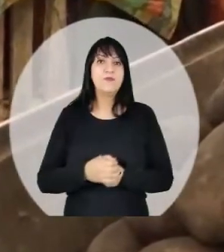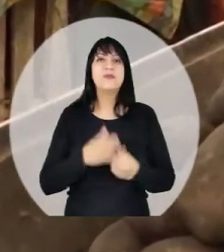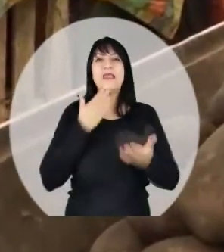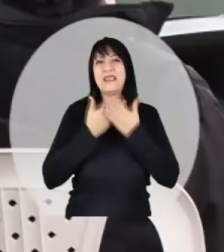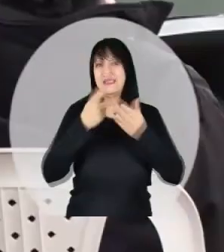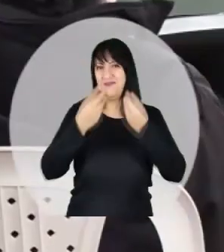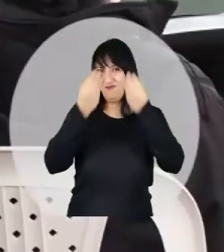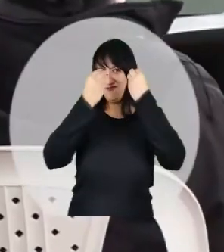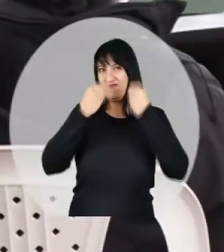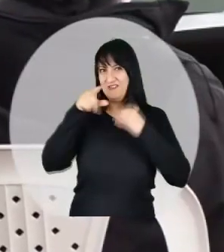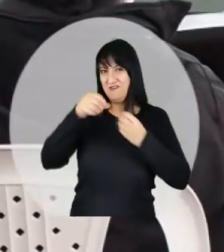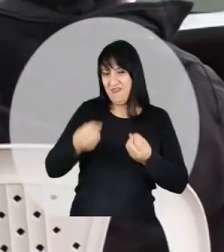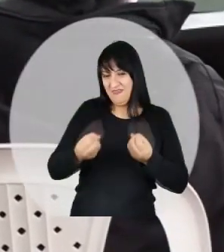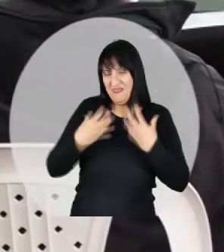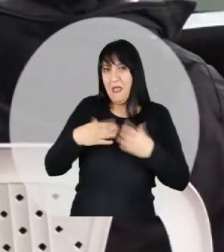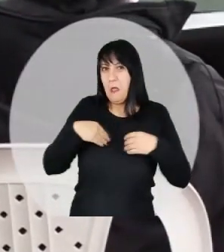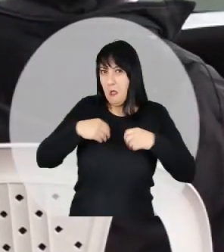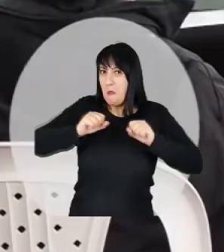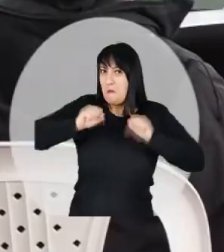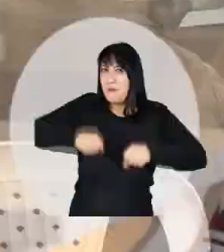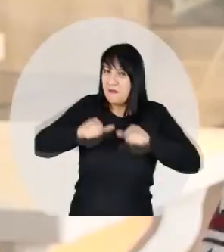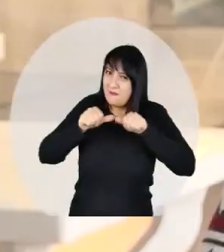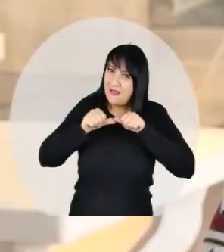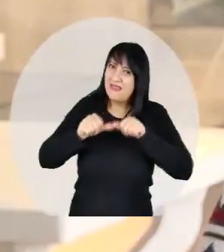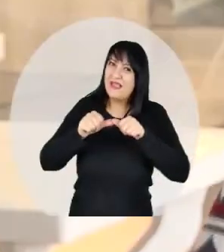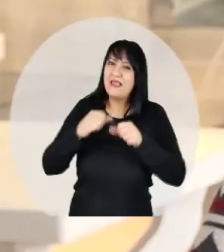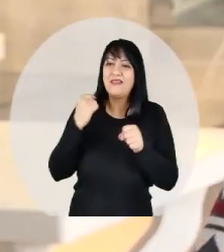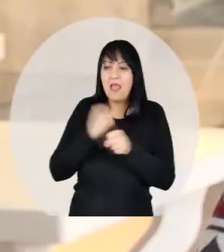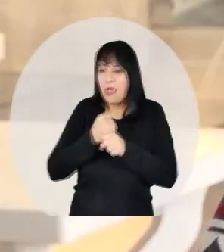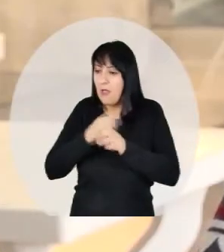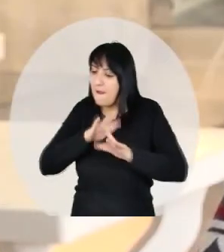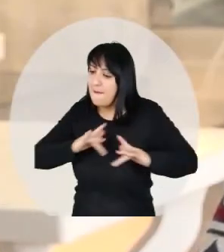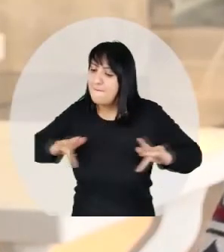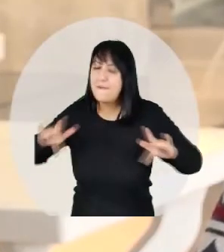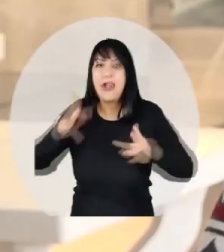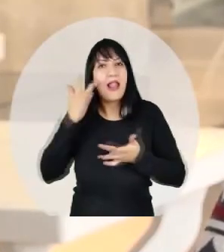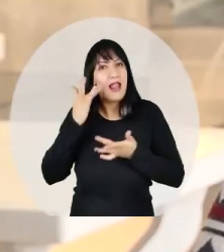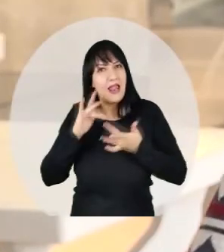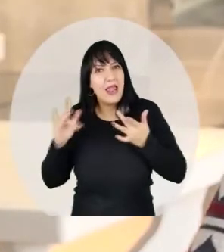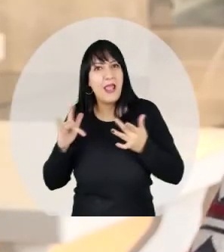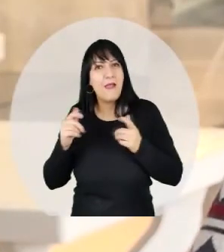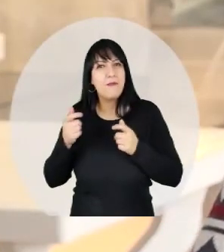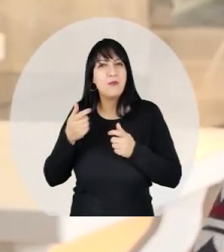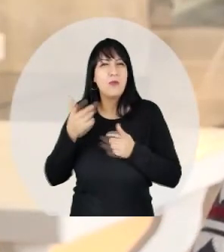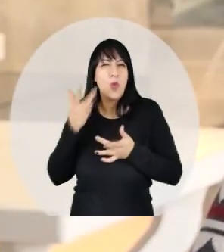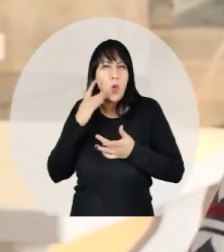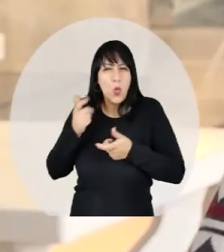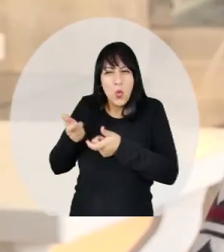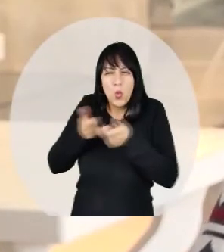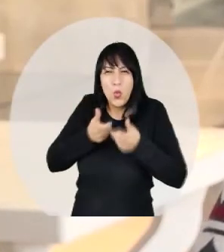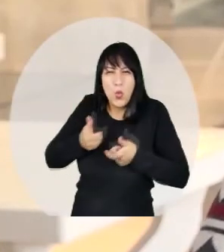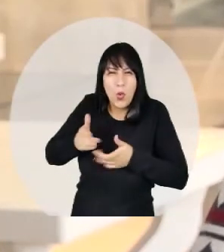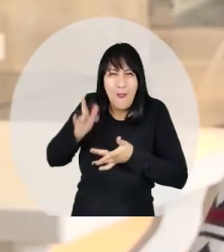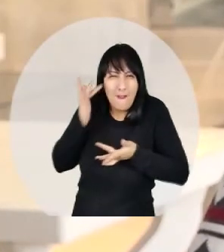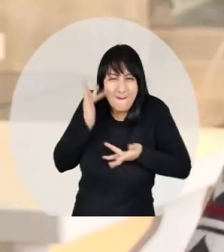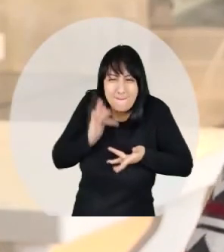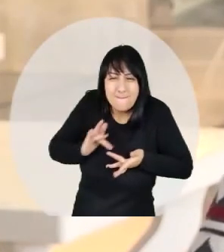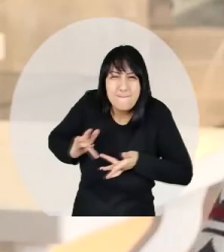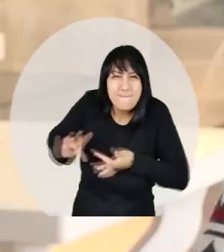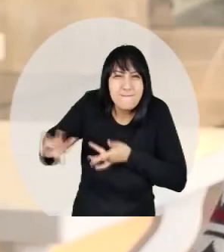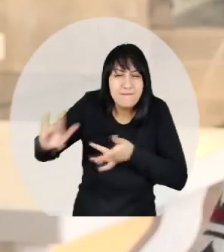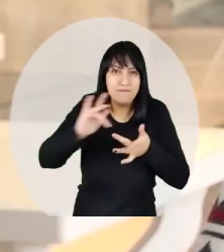capacitaciones que nos están dando son muy excelentes porque así podemos mantener nuestros negocios limpios